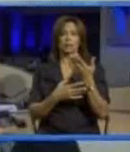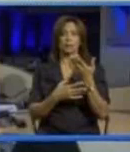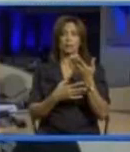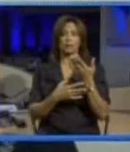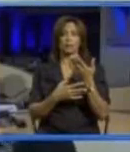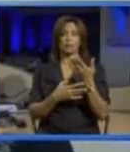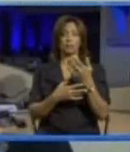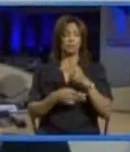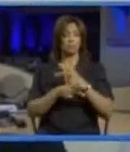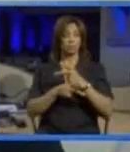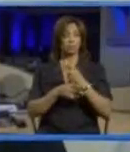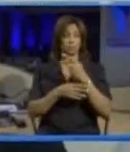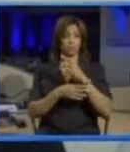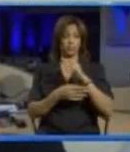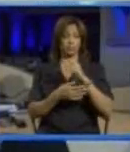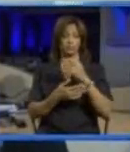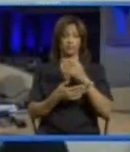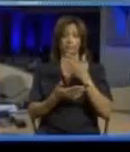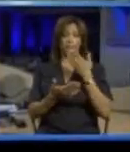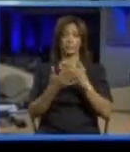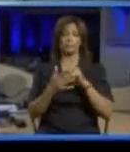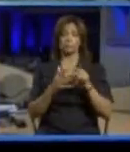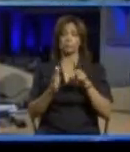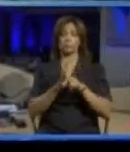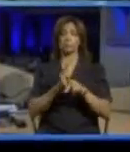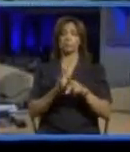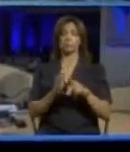los niños bien. Ven, que me va a matar.